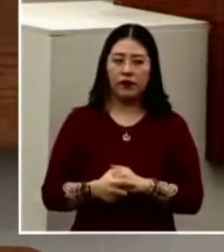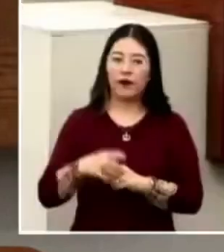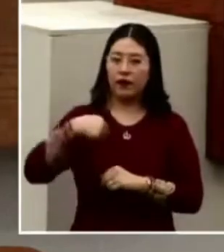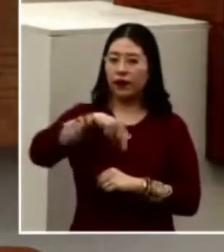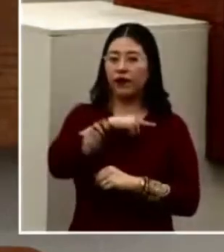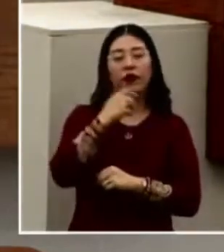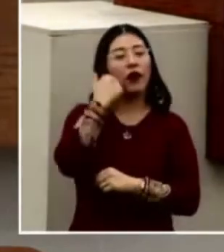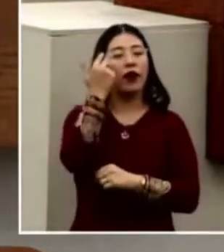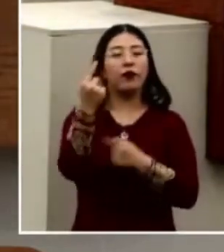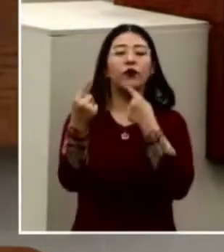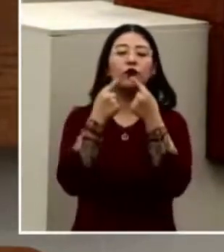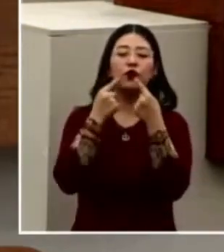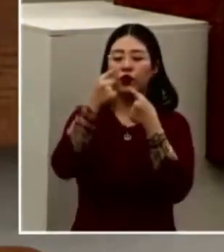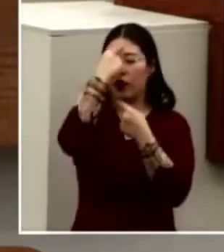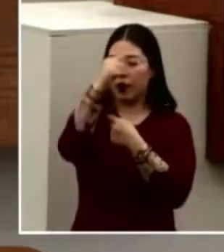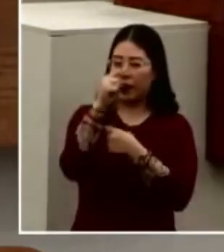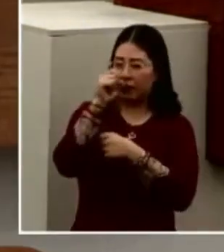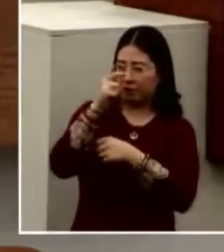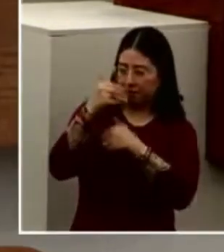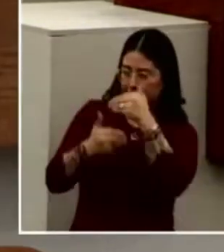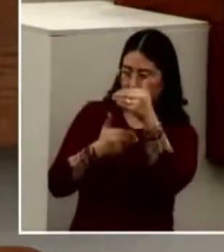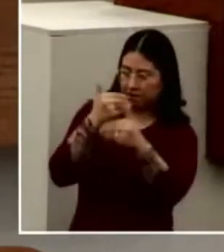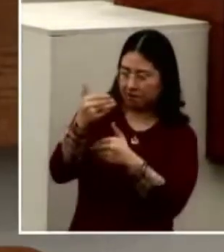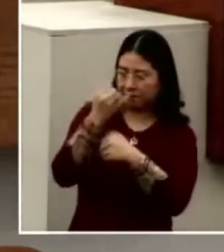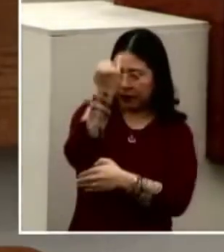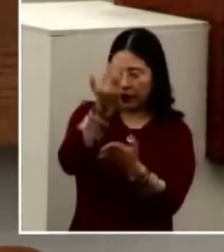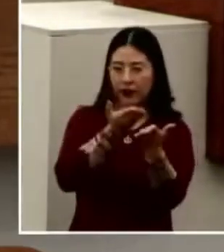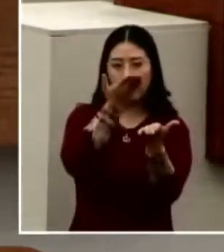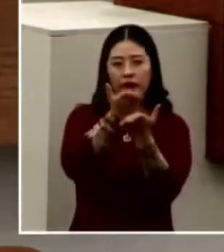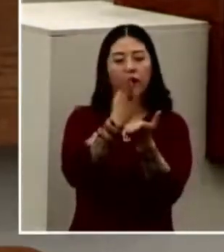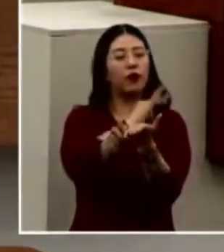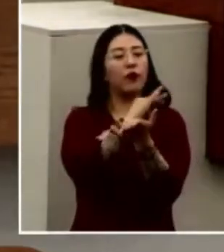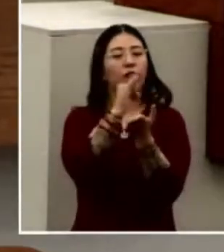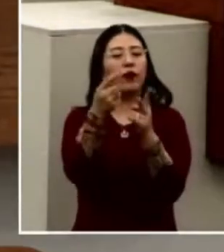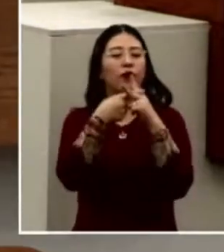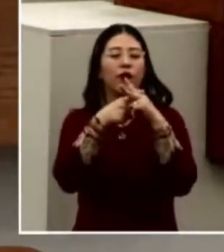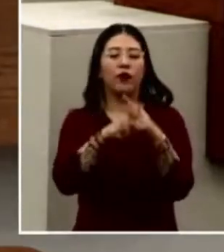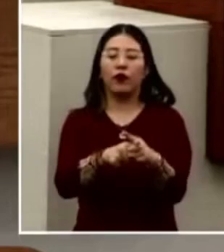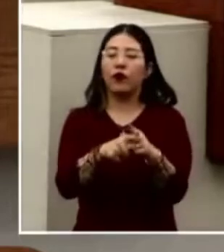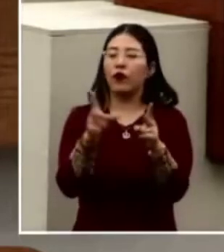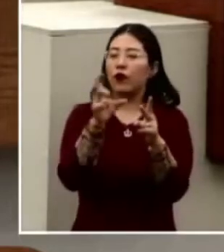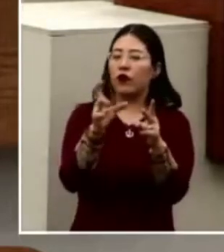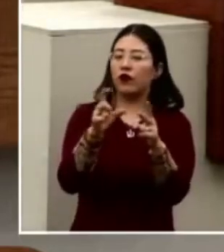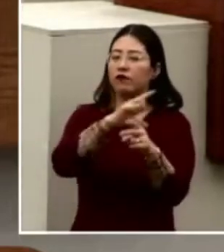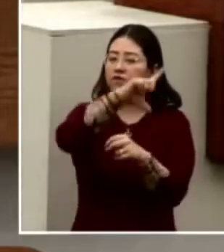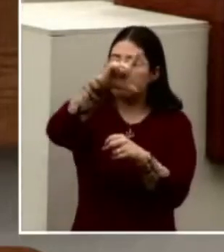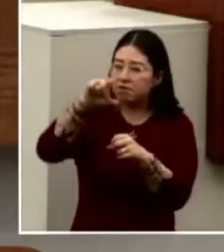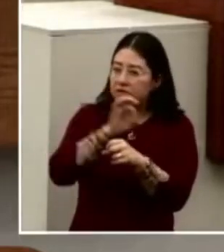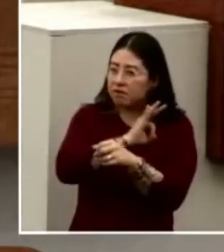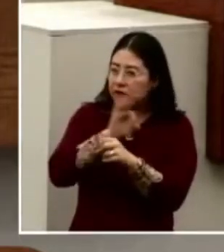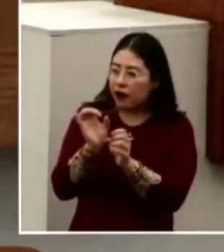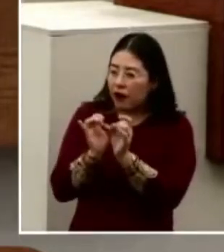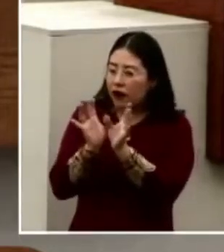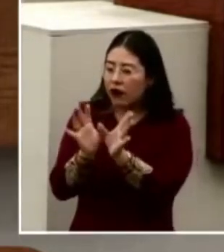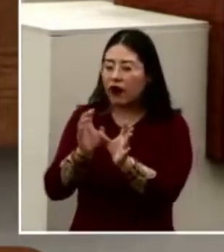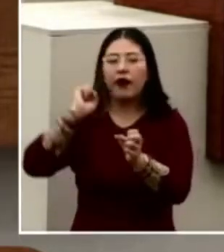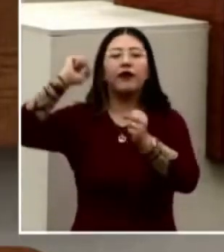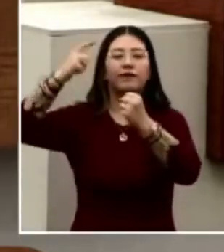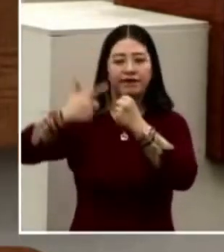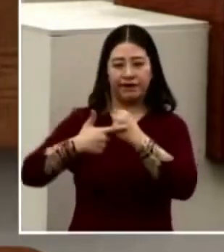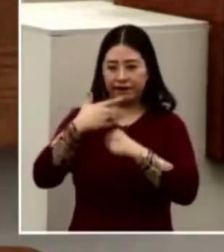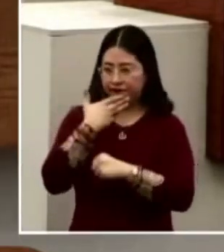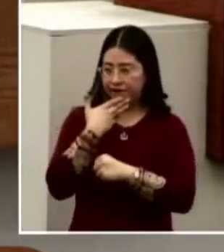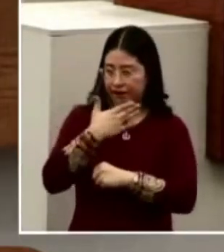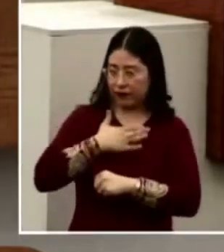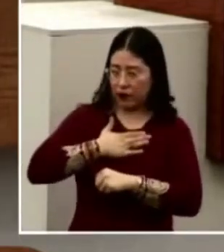la discusión y aprobación de esta iniciativa se dio en el momento justo.